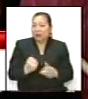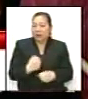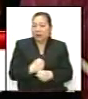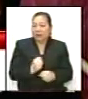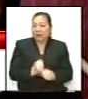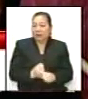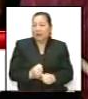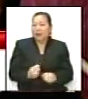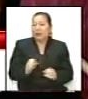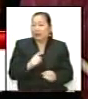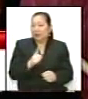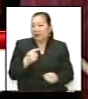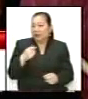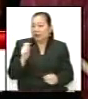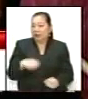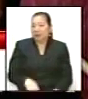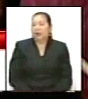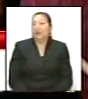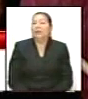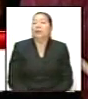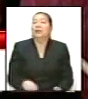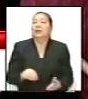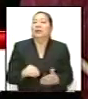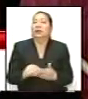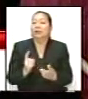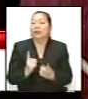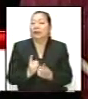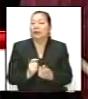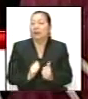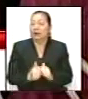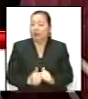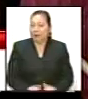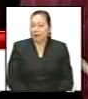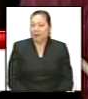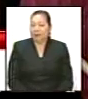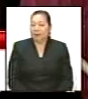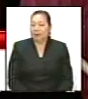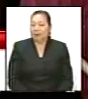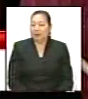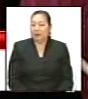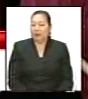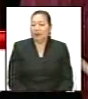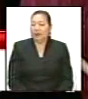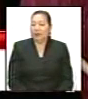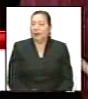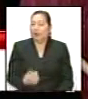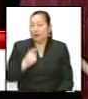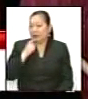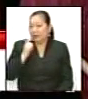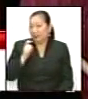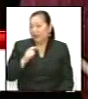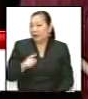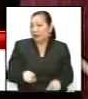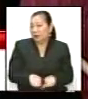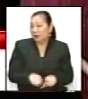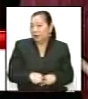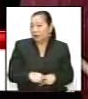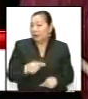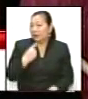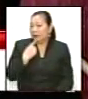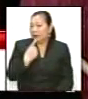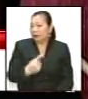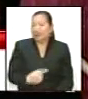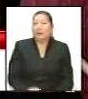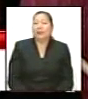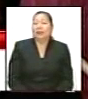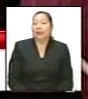obras al 100%, cumpliendo con el objetivo de la reconstrucción. Señor Chu, es necesario también tener presente lo que